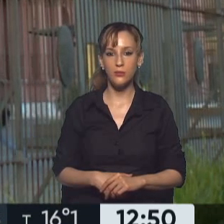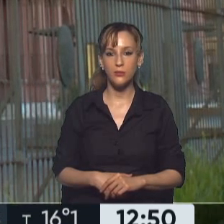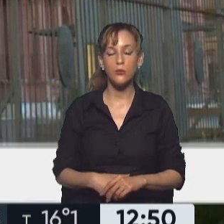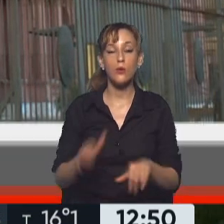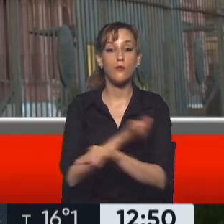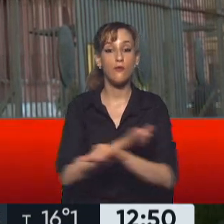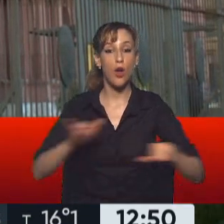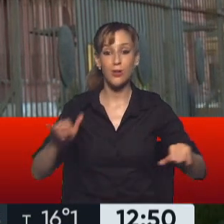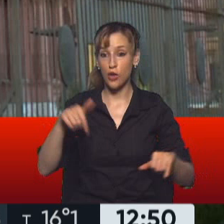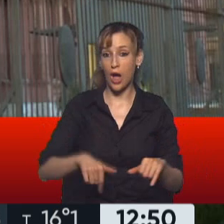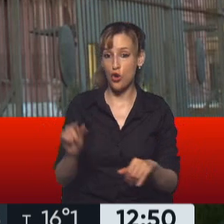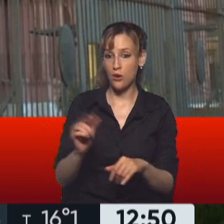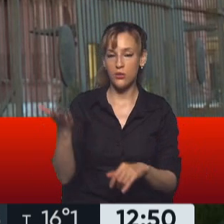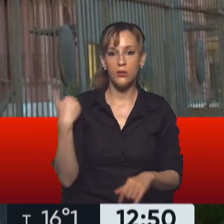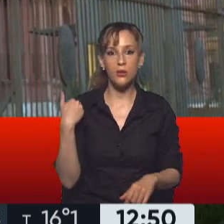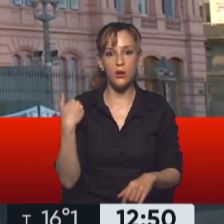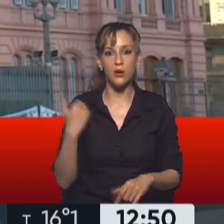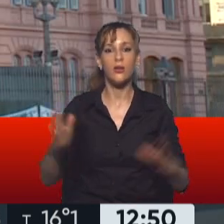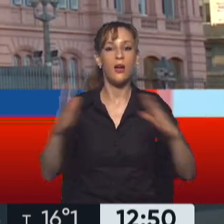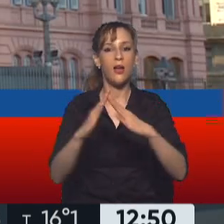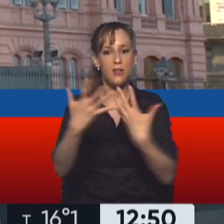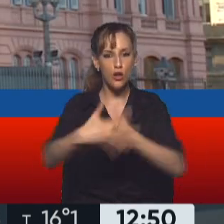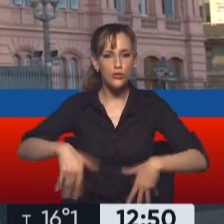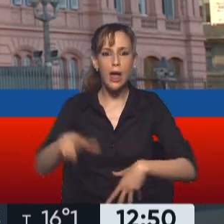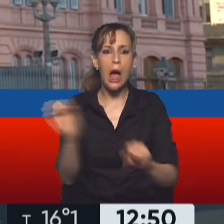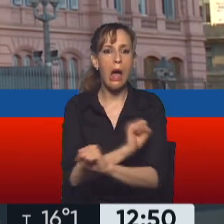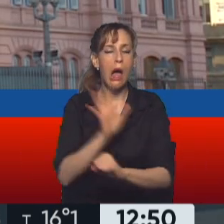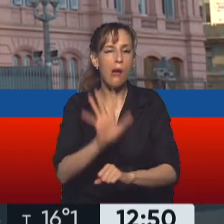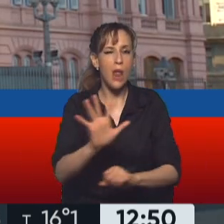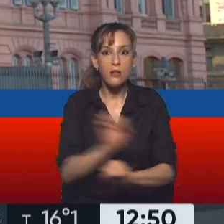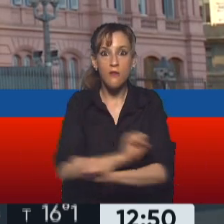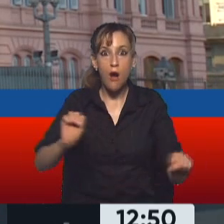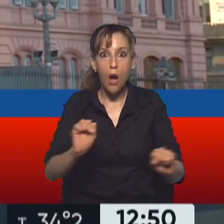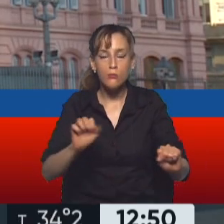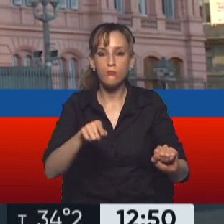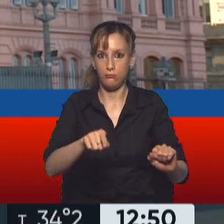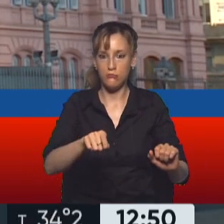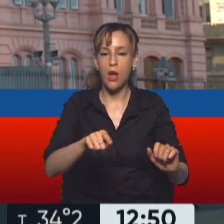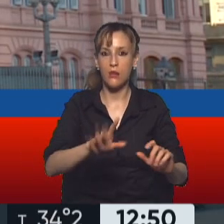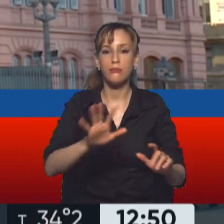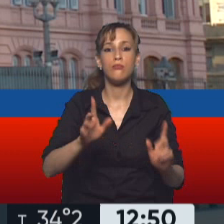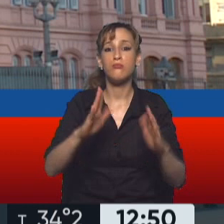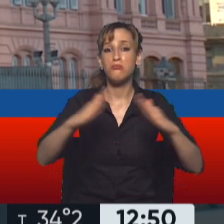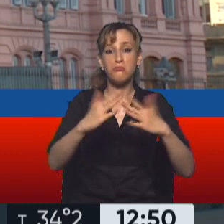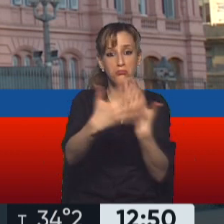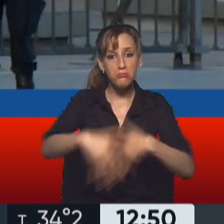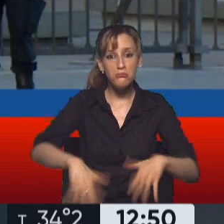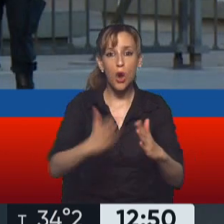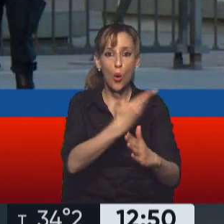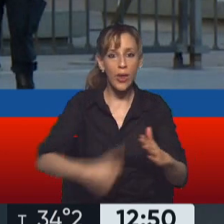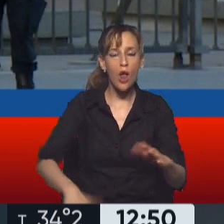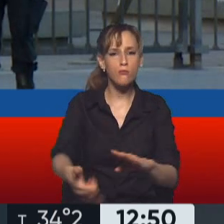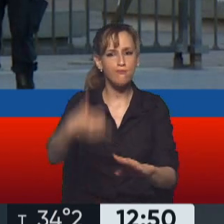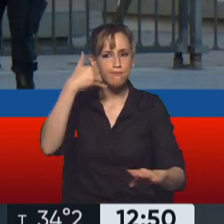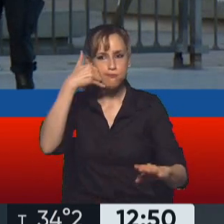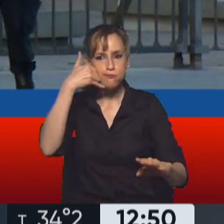La información de último momento, amenaza de bomba, casa de gobierno. La información indica que entró una llamada con una amenaza de bomba al 911 de la